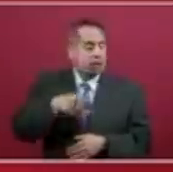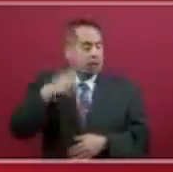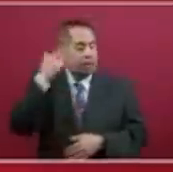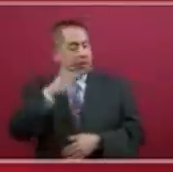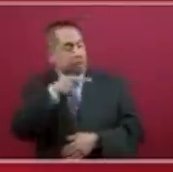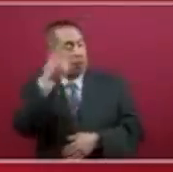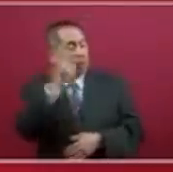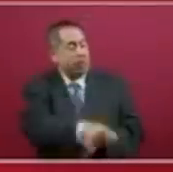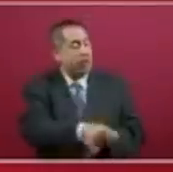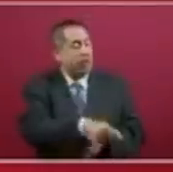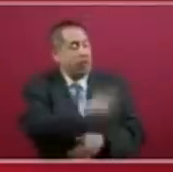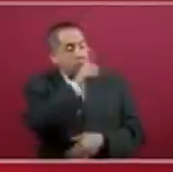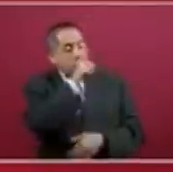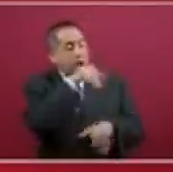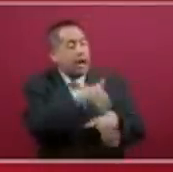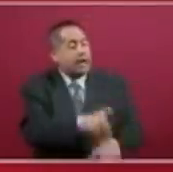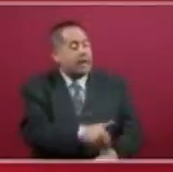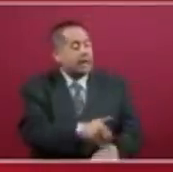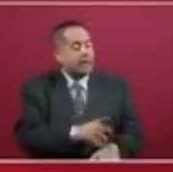Ya no hay